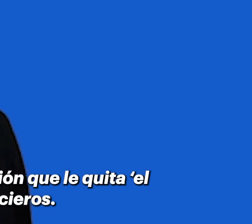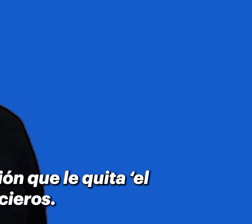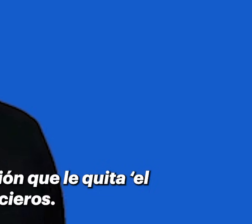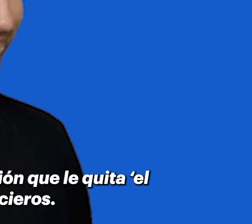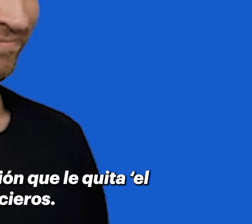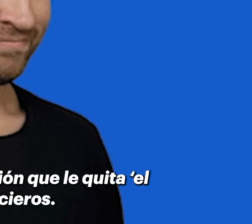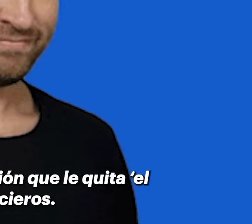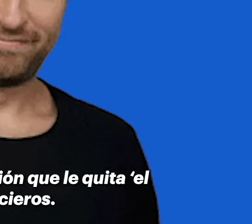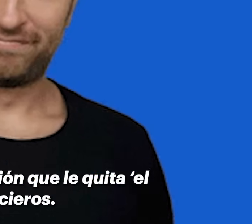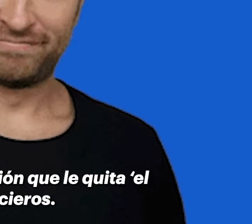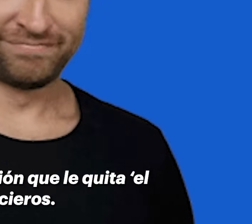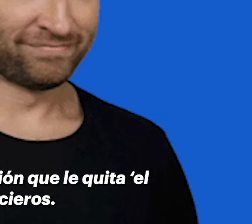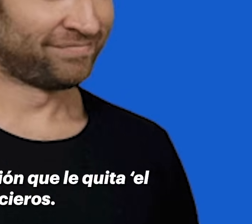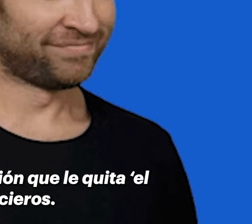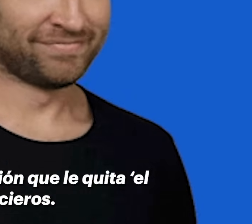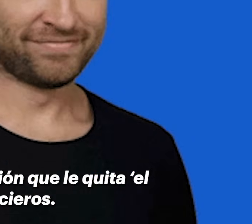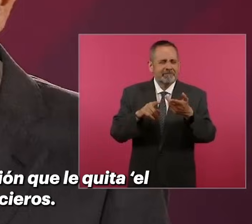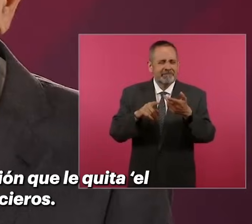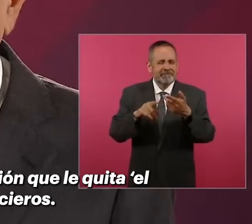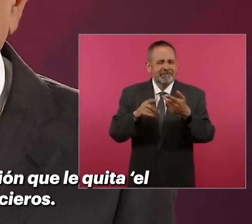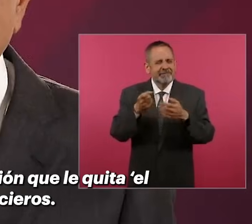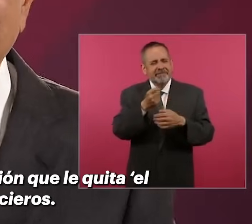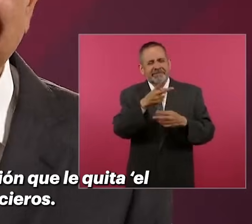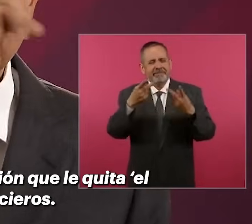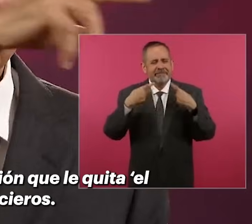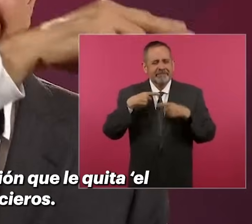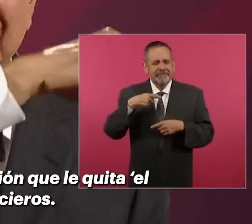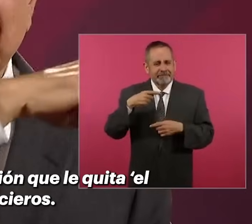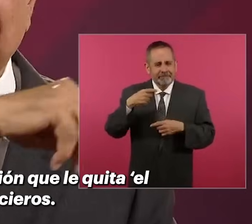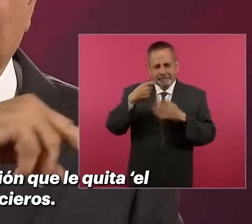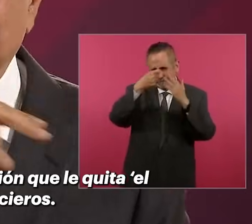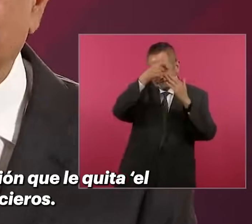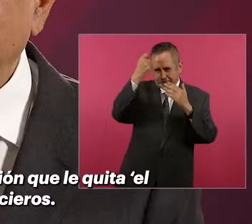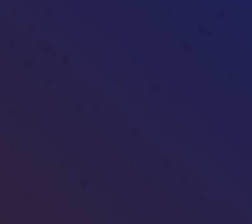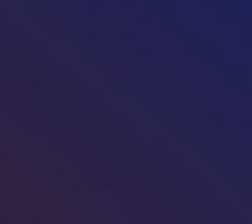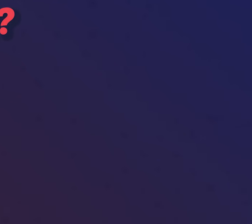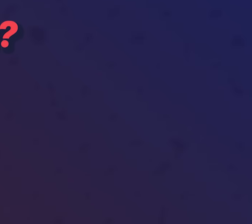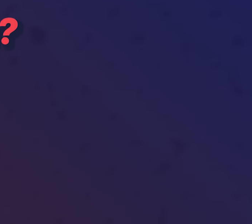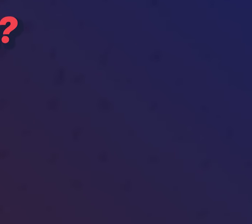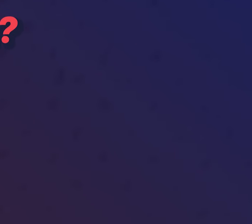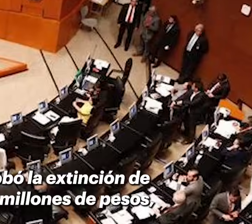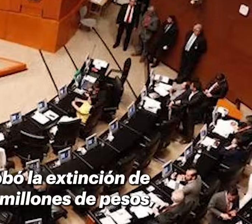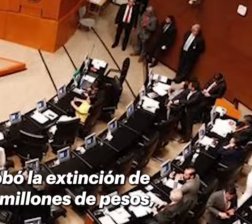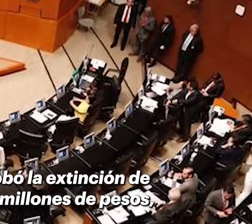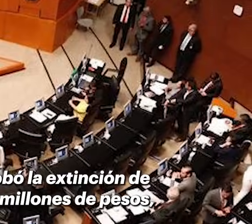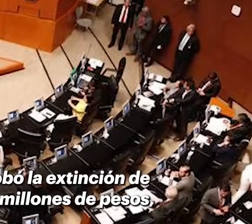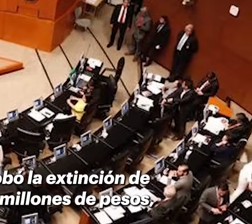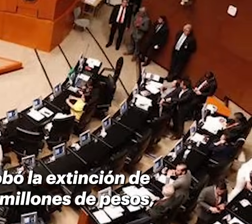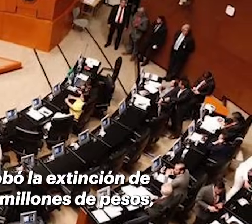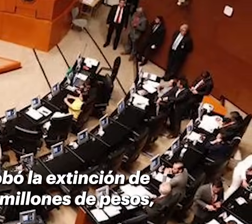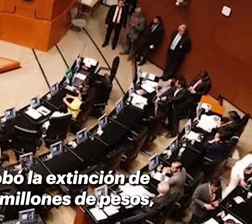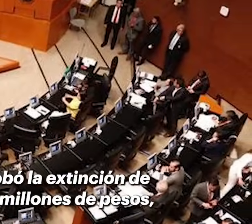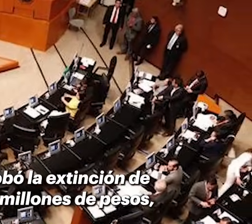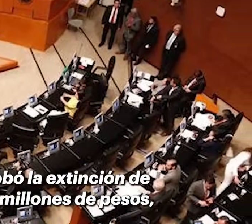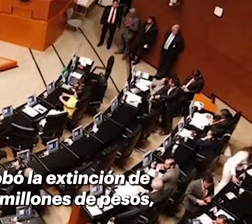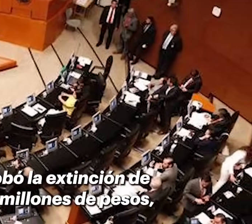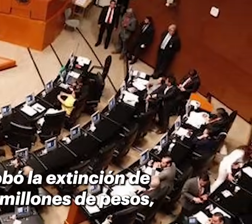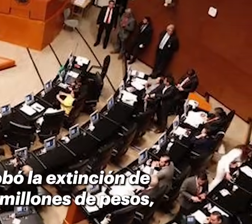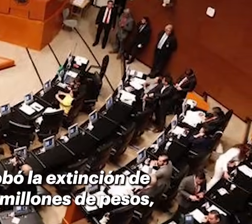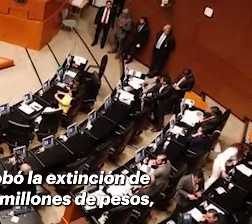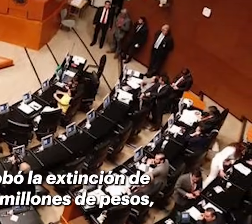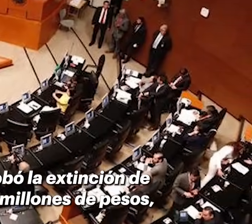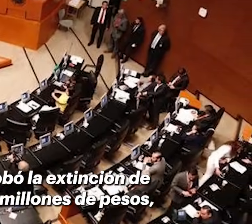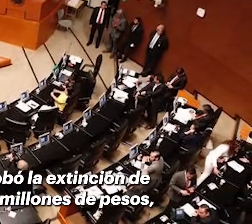Sin embargo, esta no es la primera ocasión que le quita el copete a instrumentos financieros. ¿Cuáles son? En 2020, el Senado de